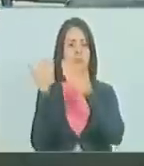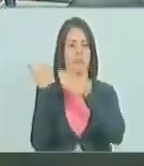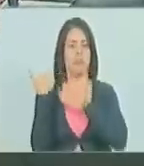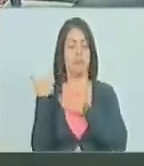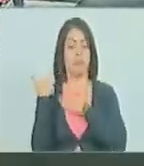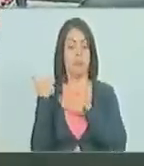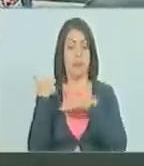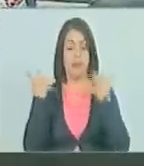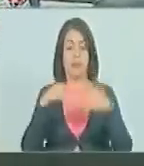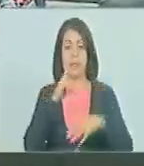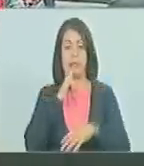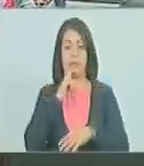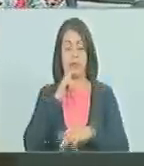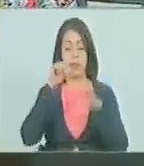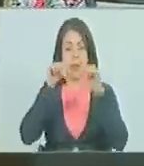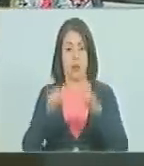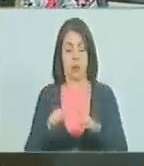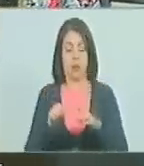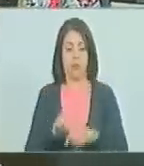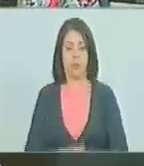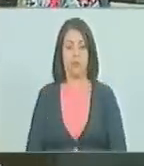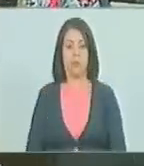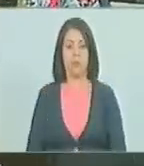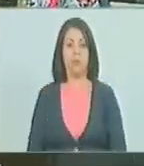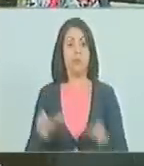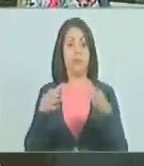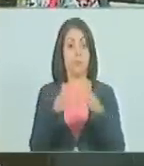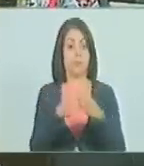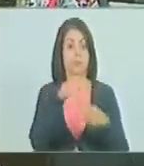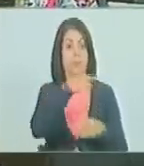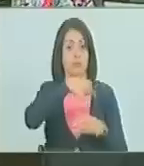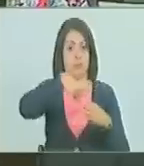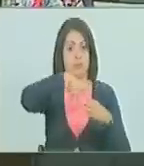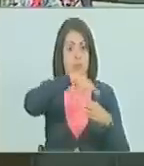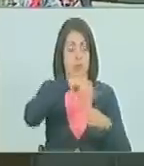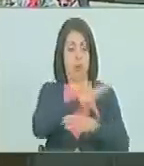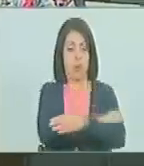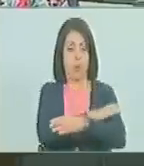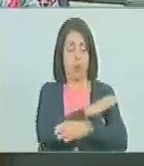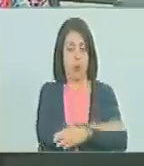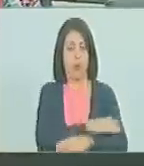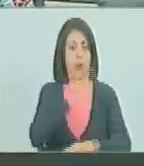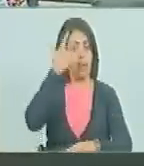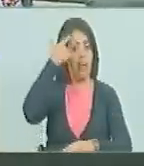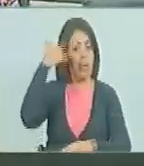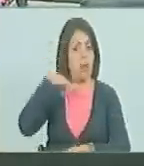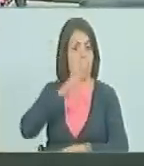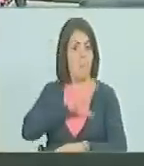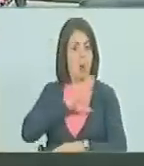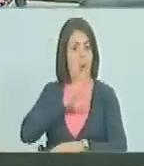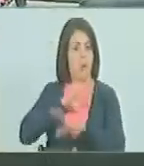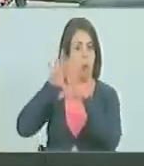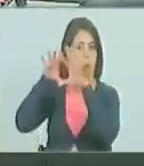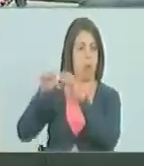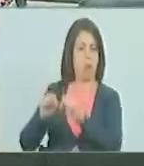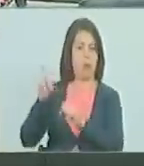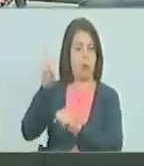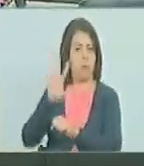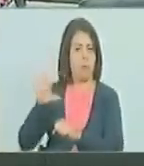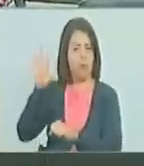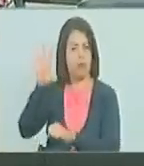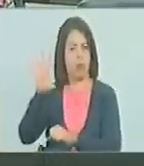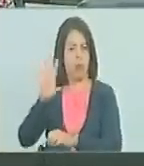los costos que obviamente de un sector de oposición que se cree dueño del país y dueño de la